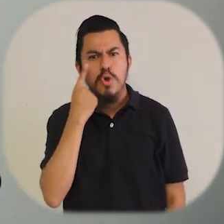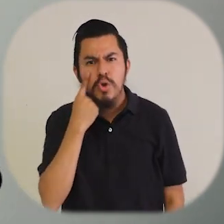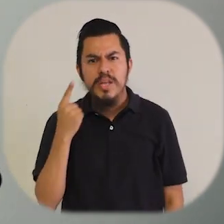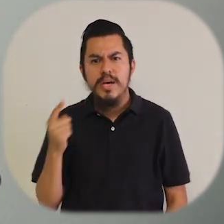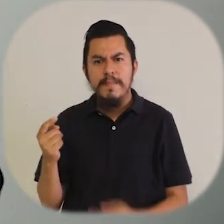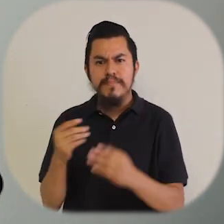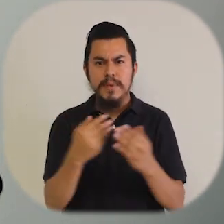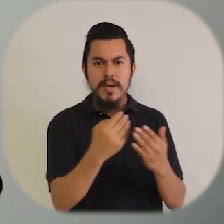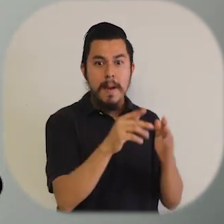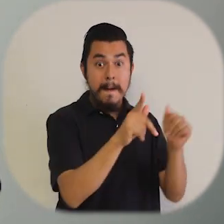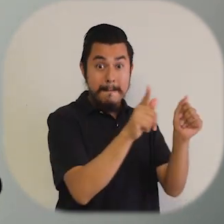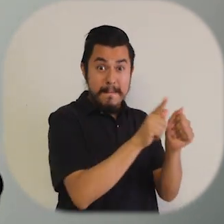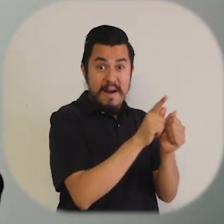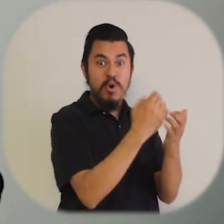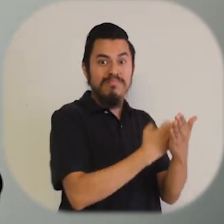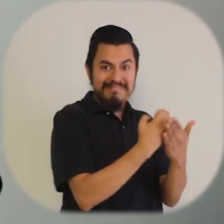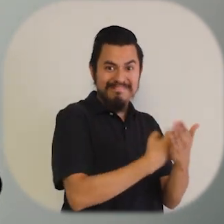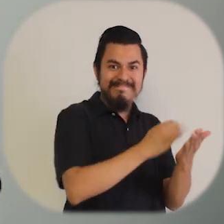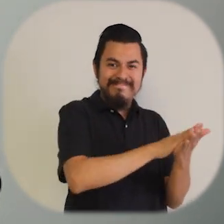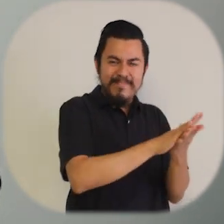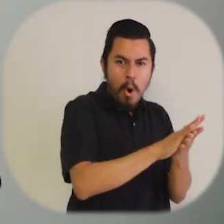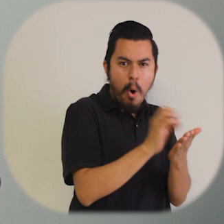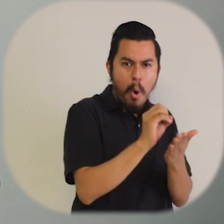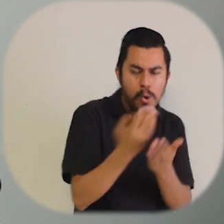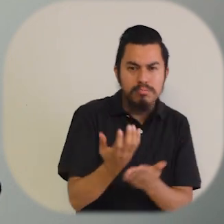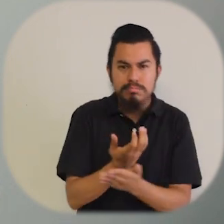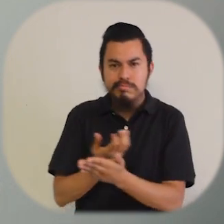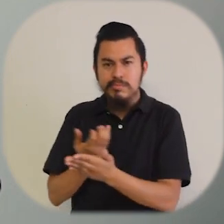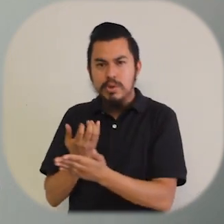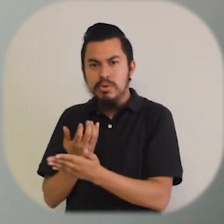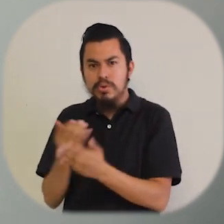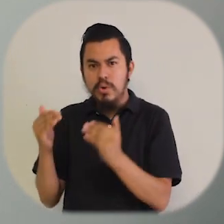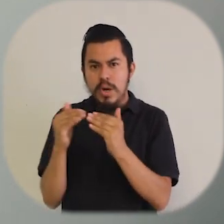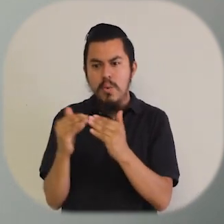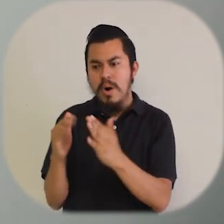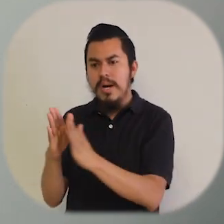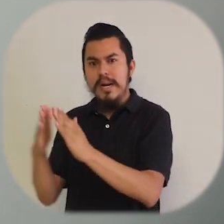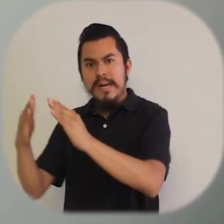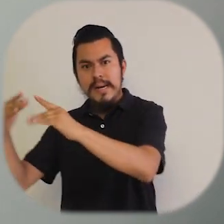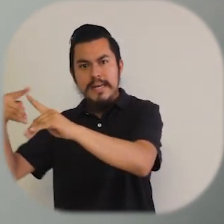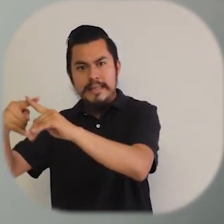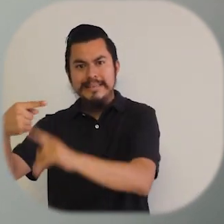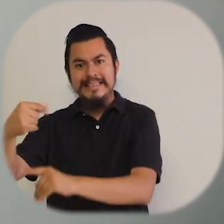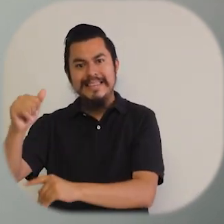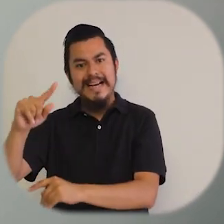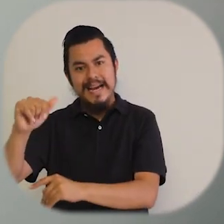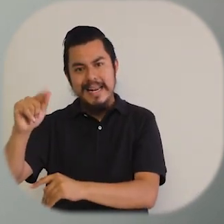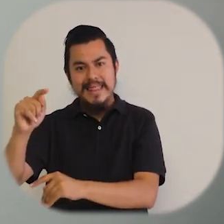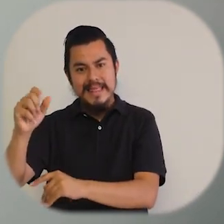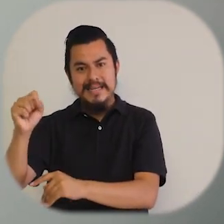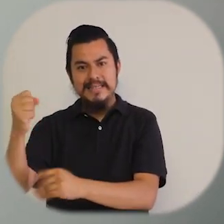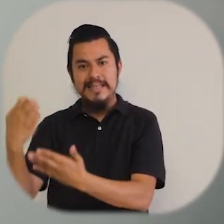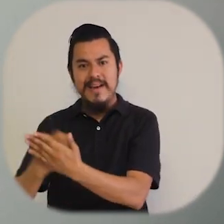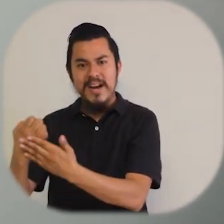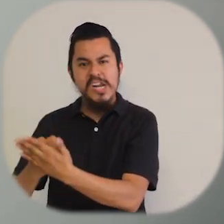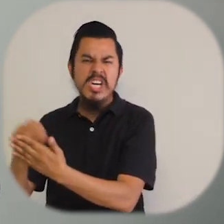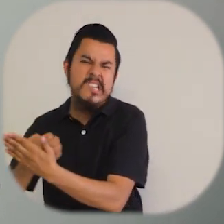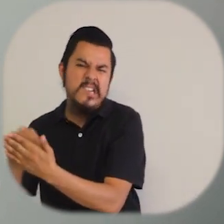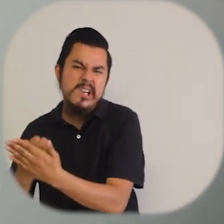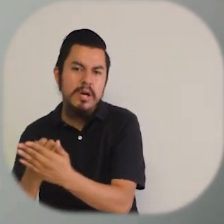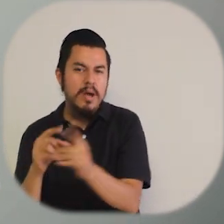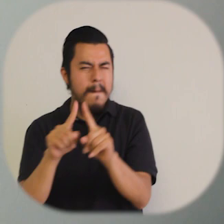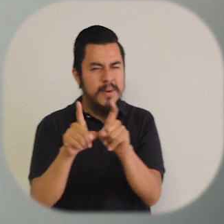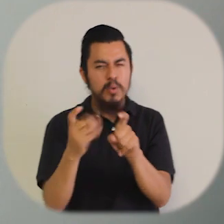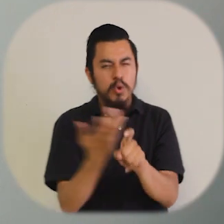¿O será que nosotros también estamos como la iglesia de los Gálatas? ¿Será que pensamos que conocemos el evangelio pero estamos fuera del